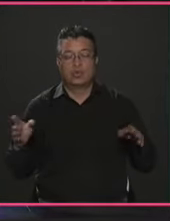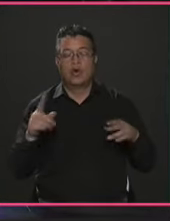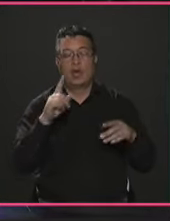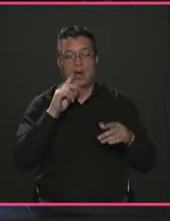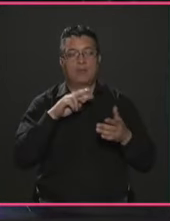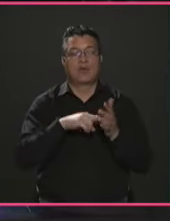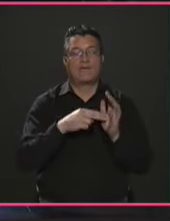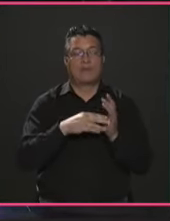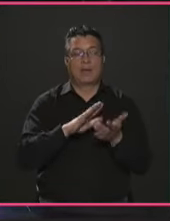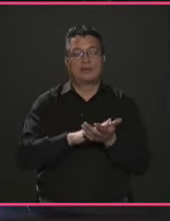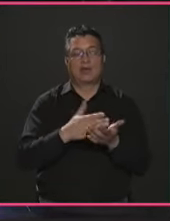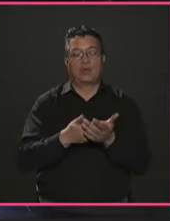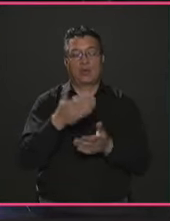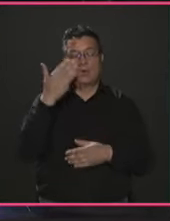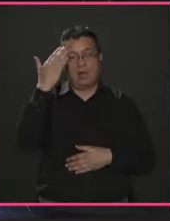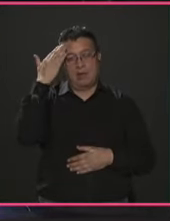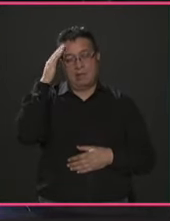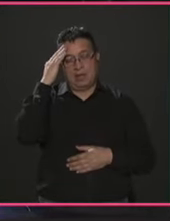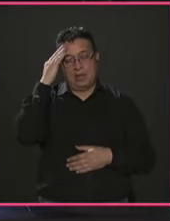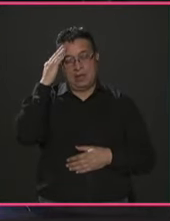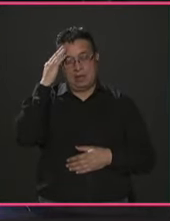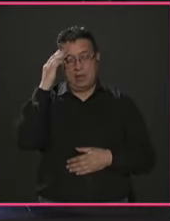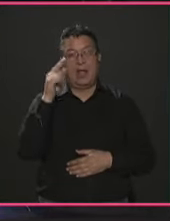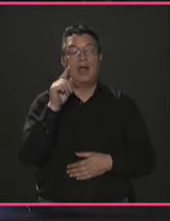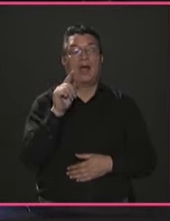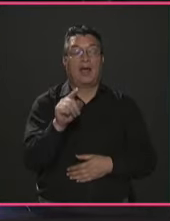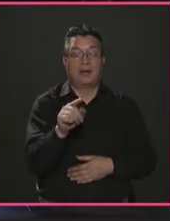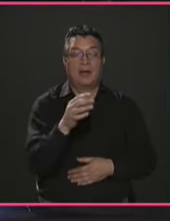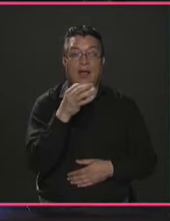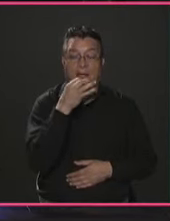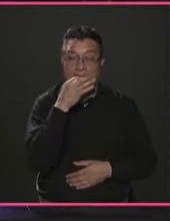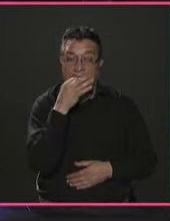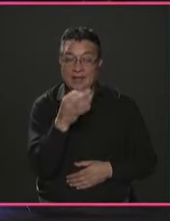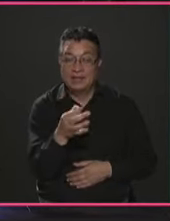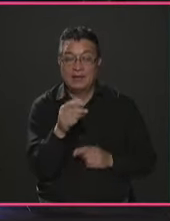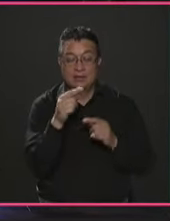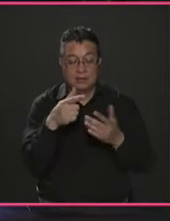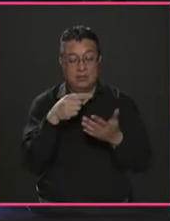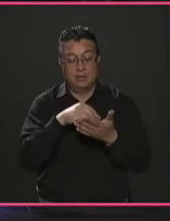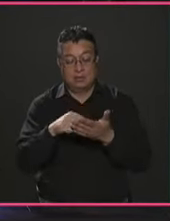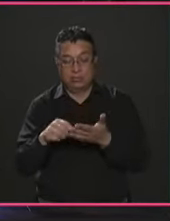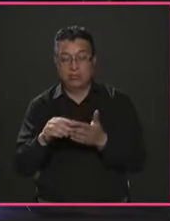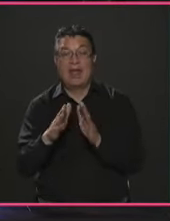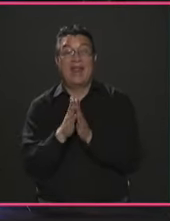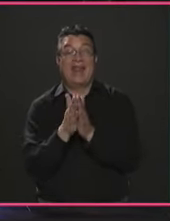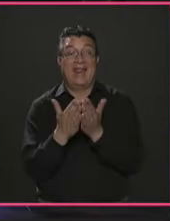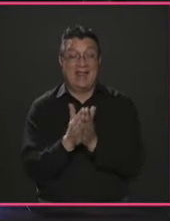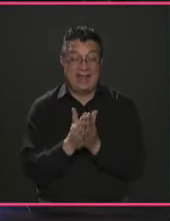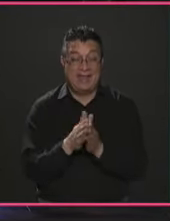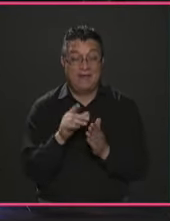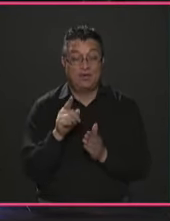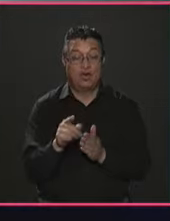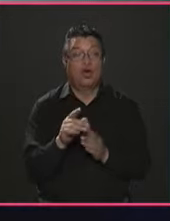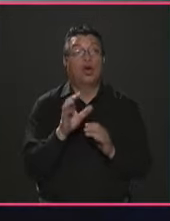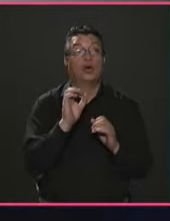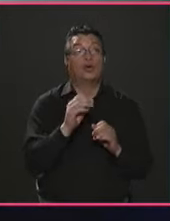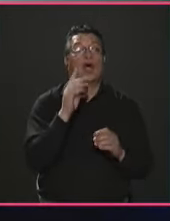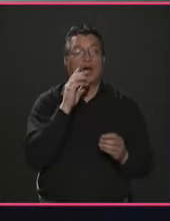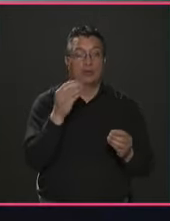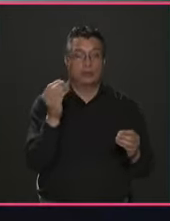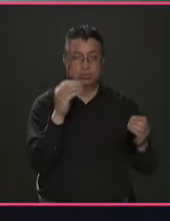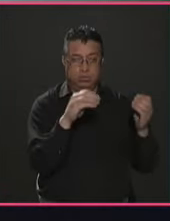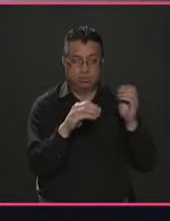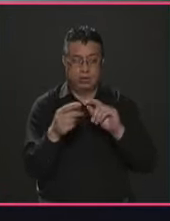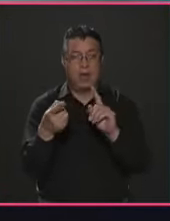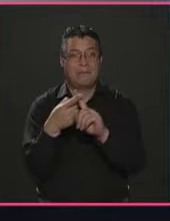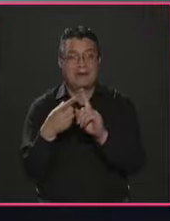de Salud Mental entonces hicimos una revisión de la literatura que fue publicada en un libro hicimos también Un diseño